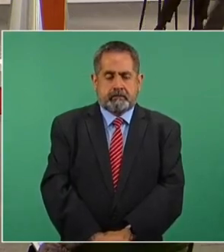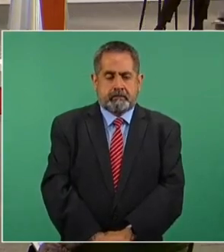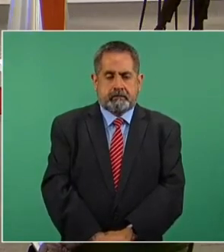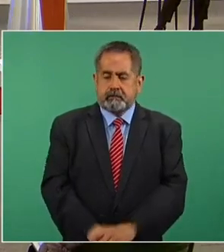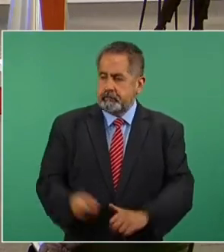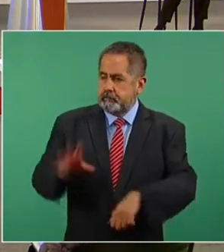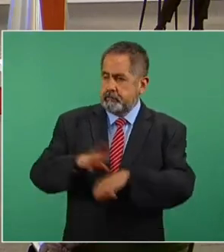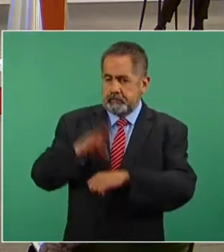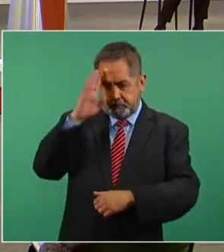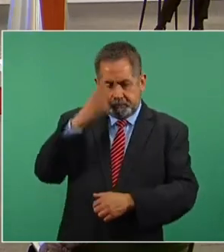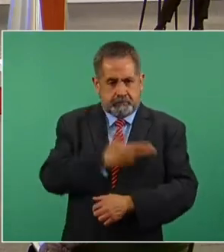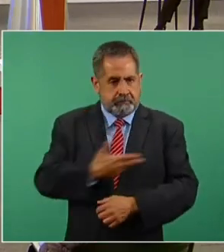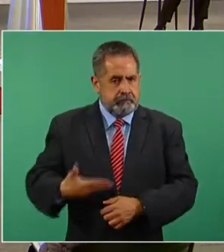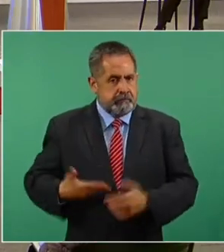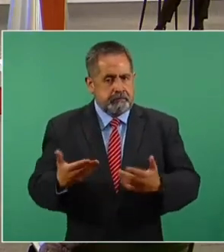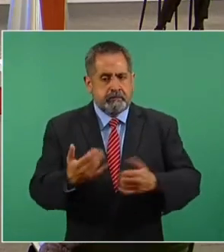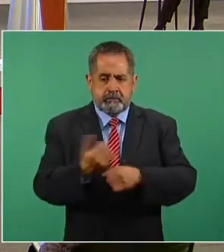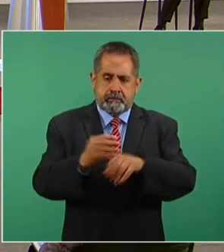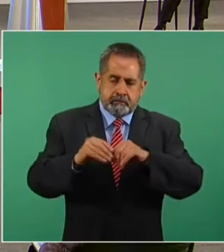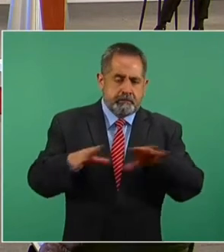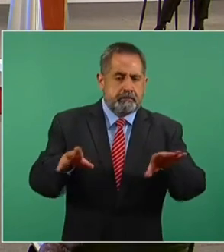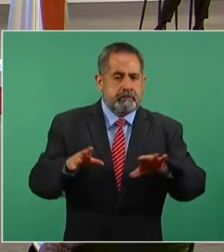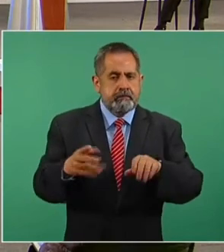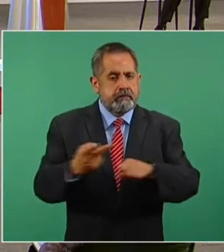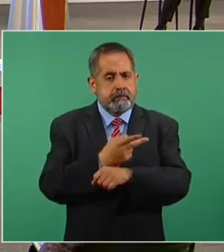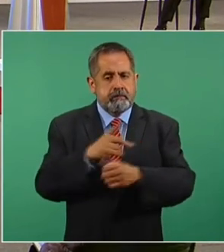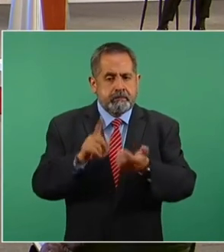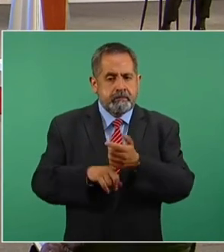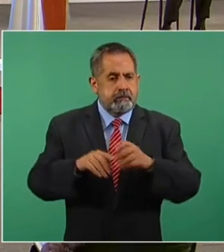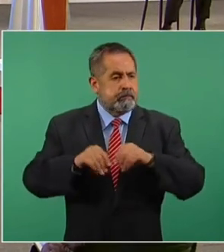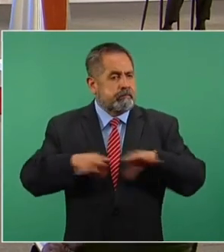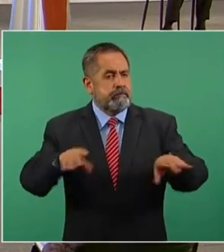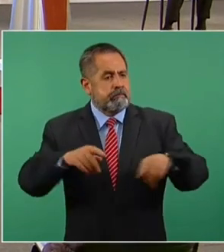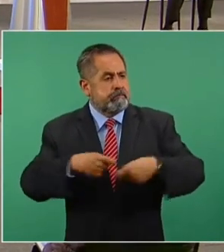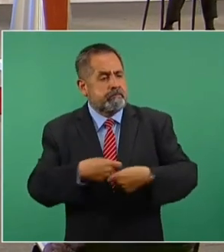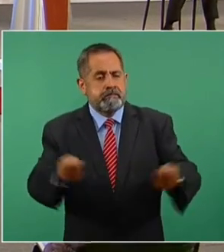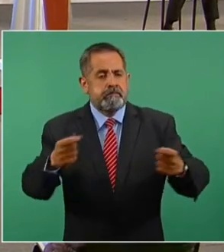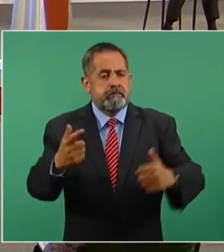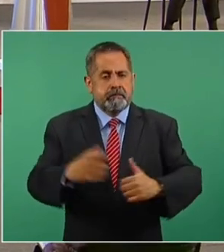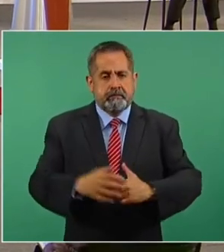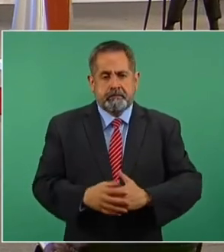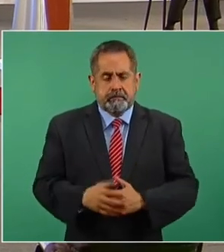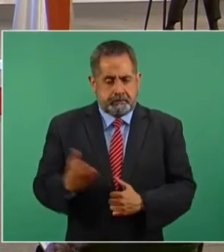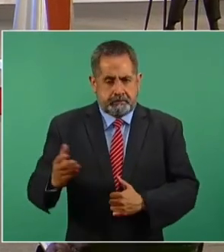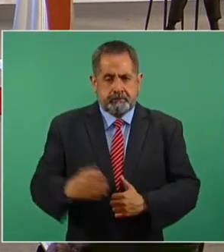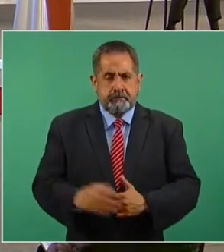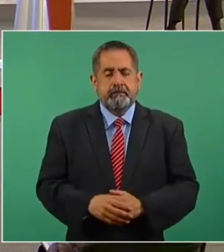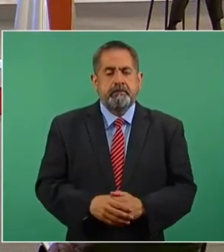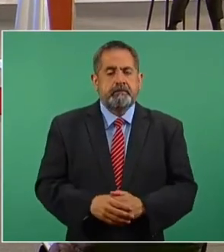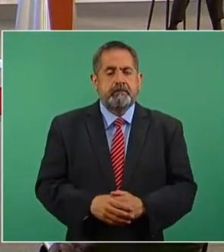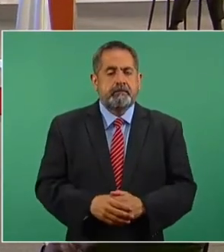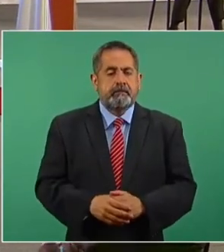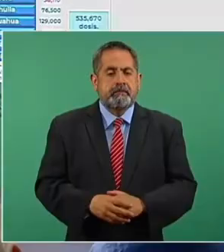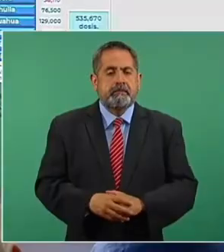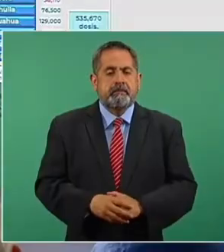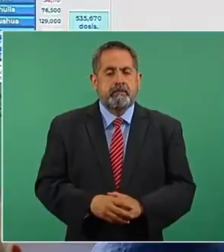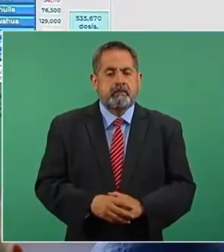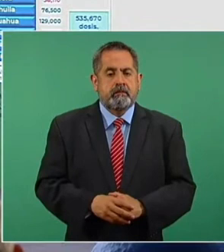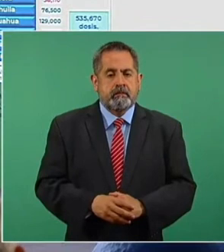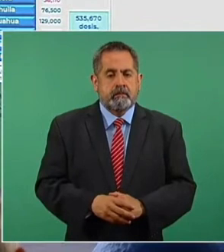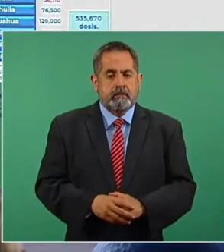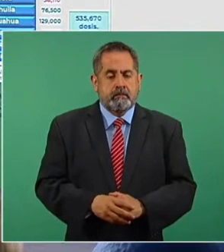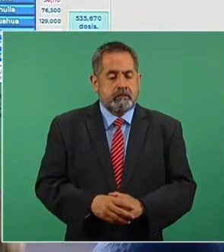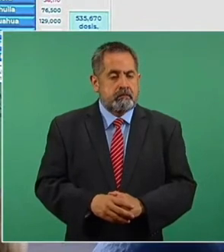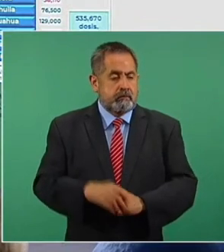Con permiso, señor presidente, vamos a informar sobre la distribución de las vacunas. Adelante, por favor. Bien, sobre